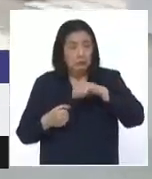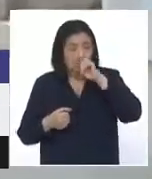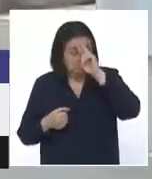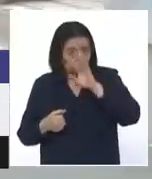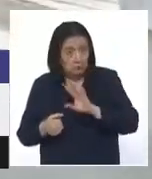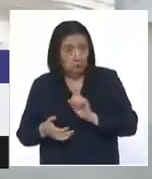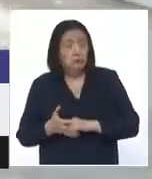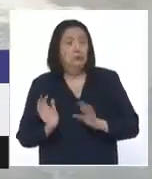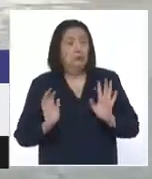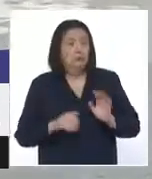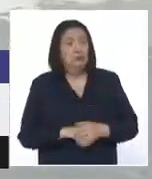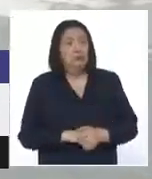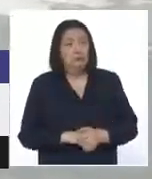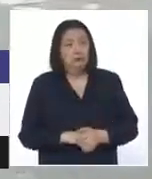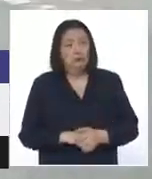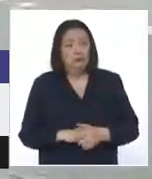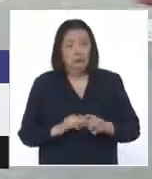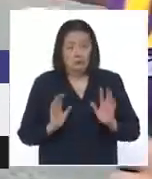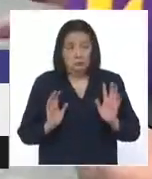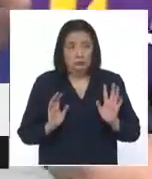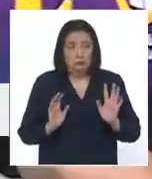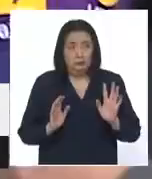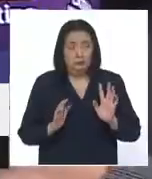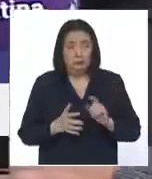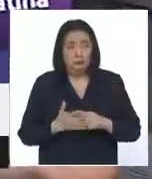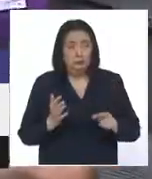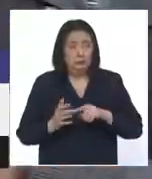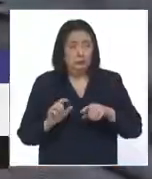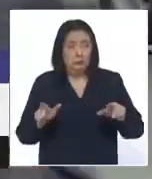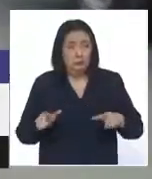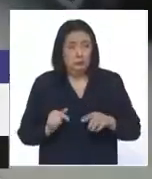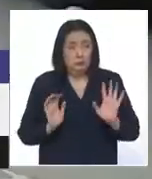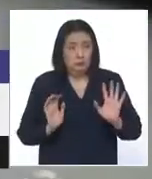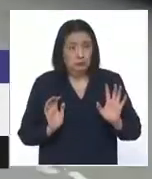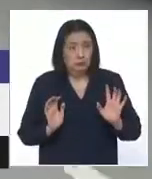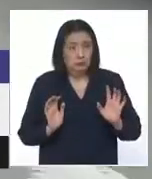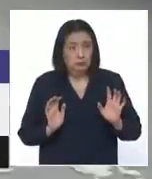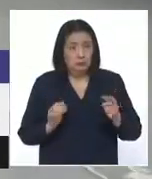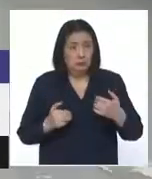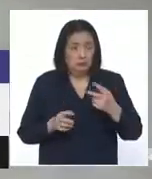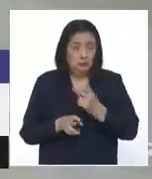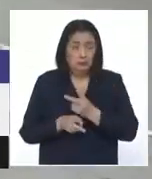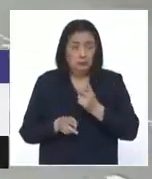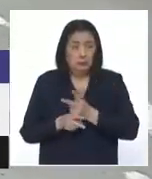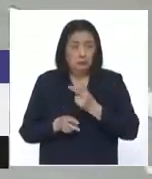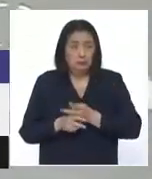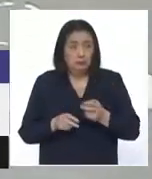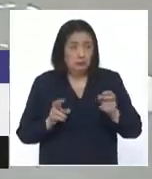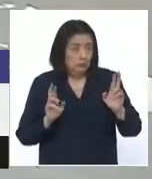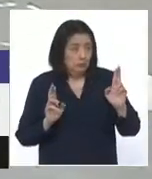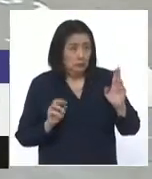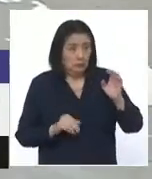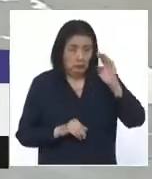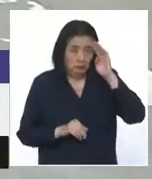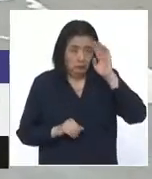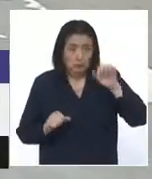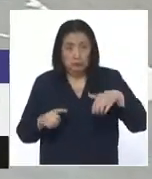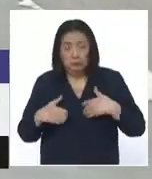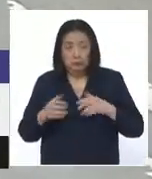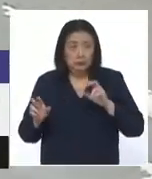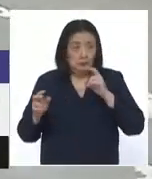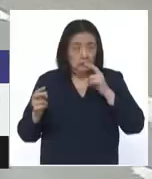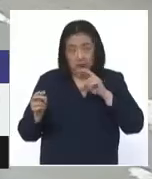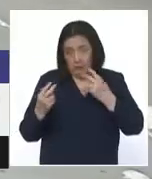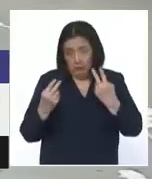peruanos, nuevamente tomando la zona. Hay que tener cuidado. Ojalá la policía pueda estar viendo